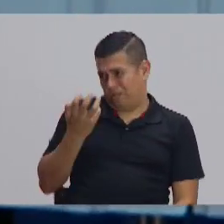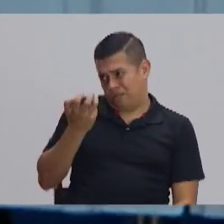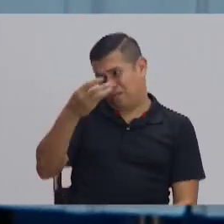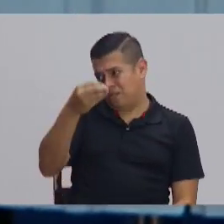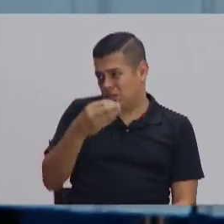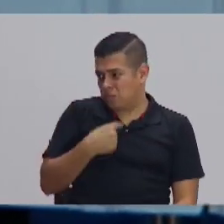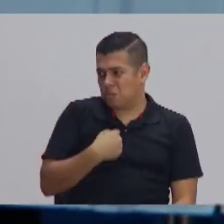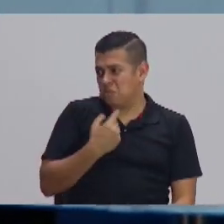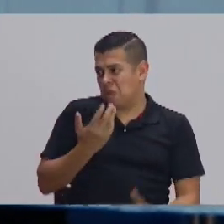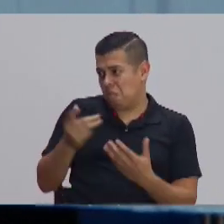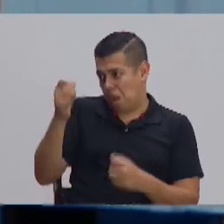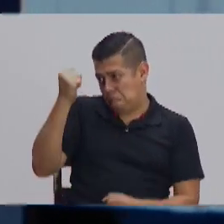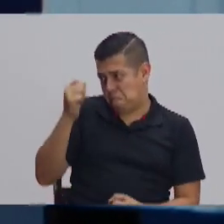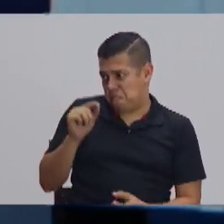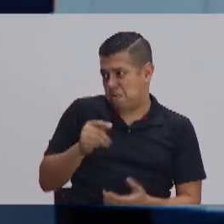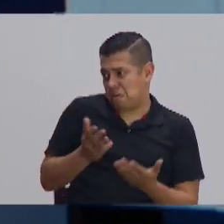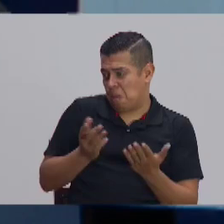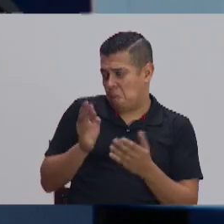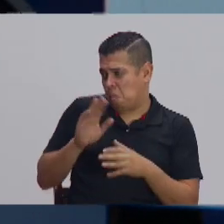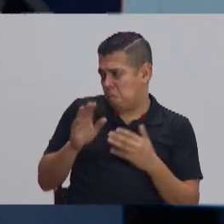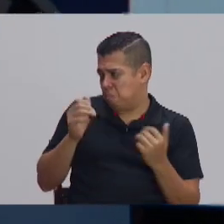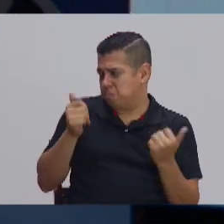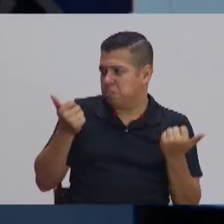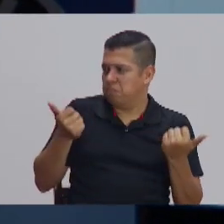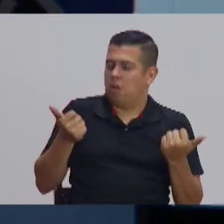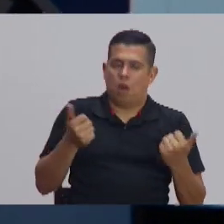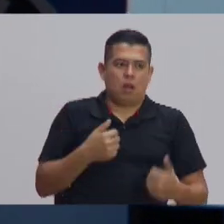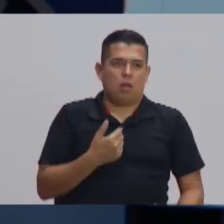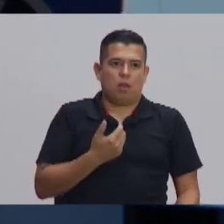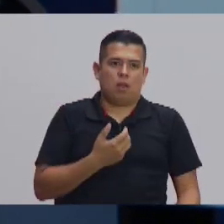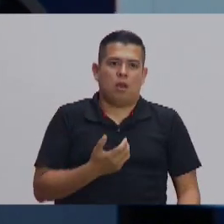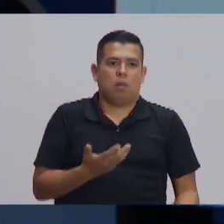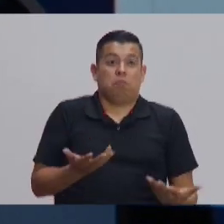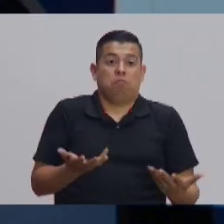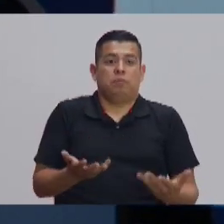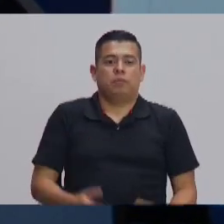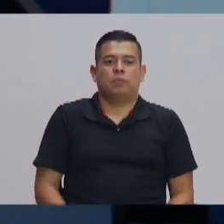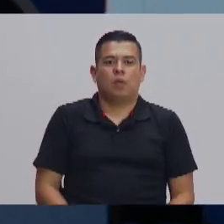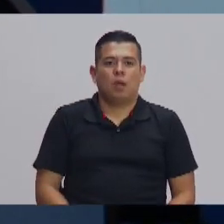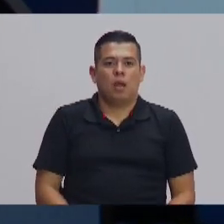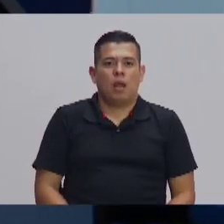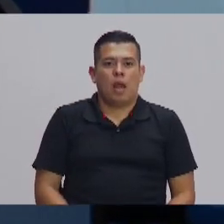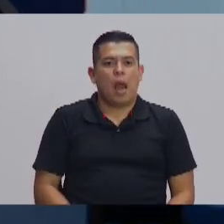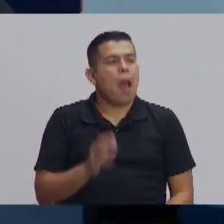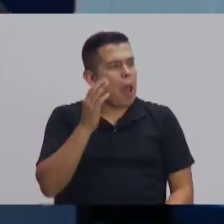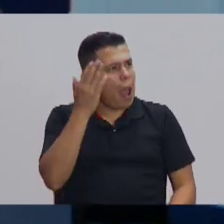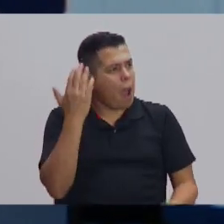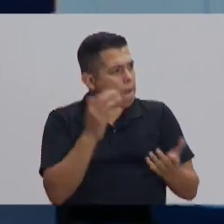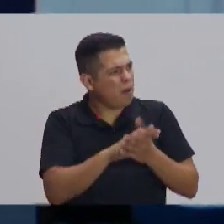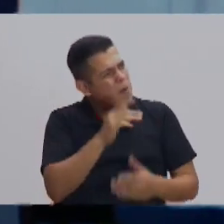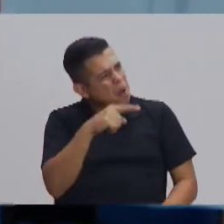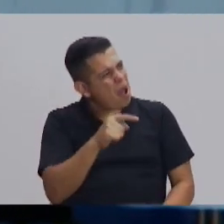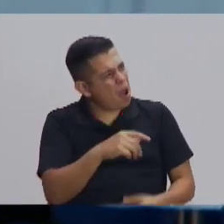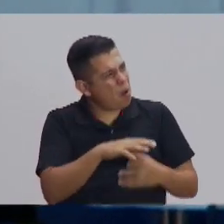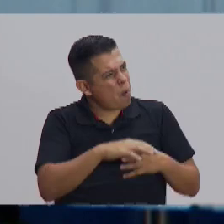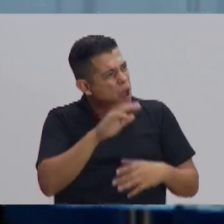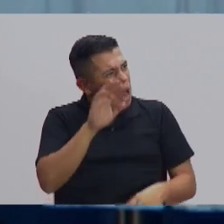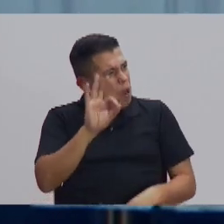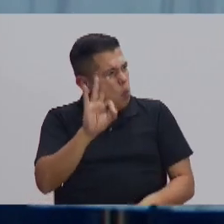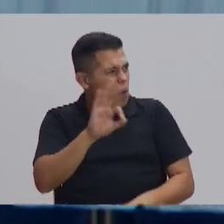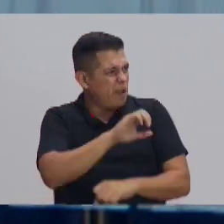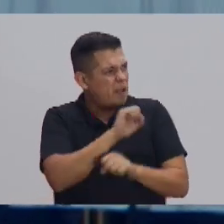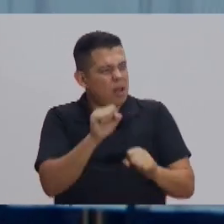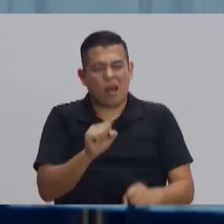tal vez aprenden algo bueno les decimos verdad mira viejo vamos aunque sea el culto a las